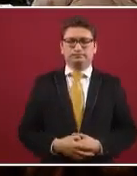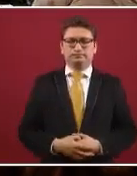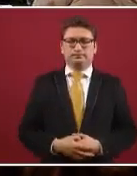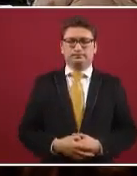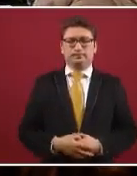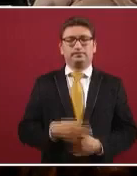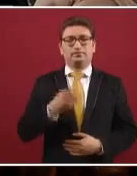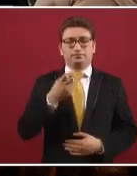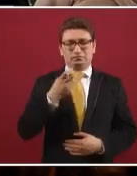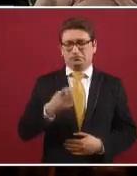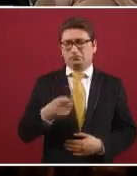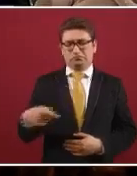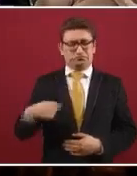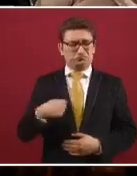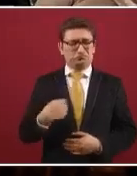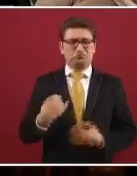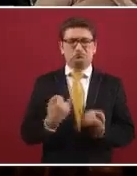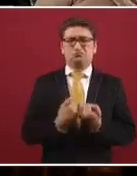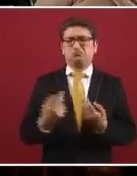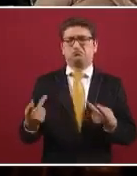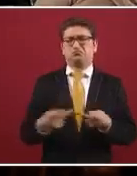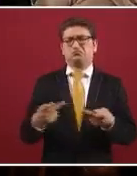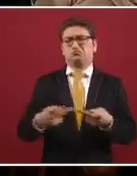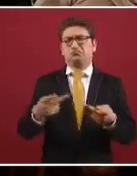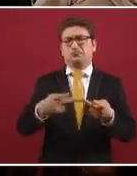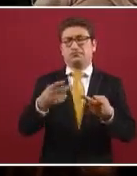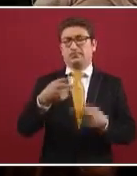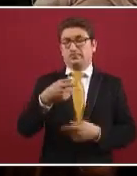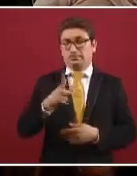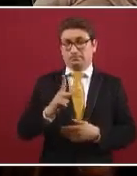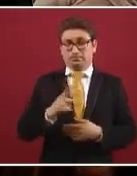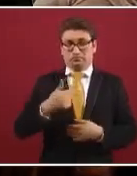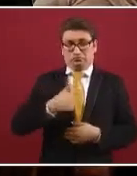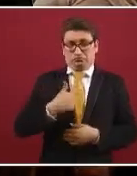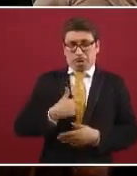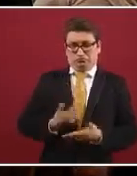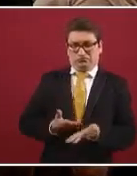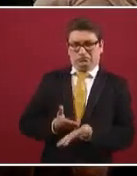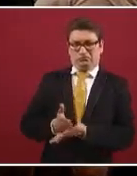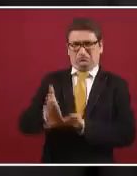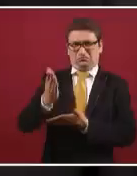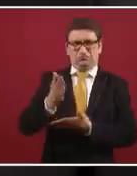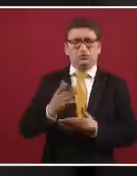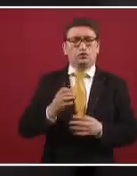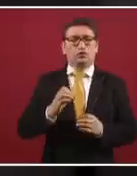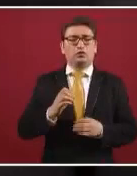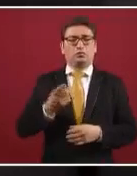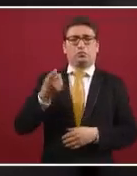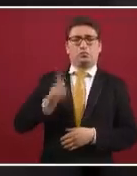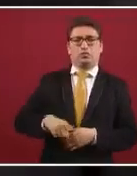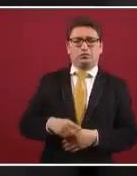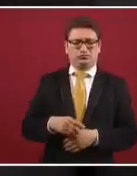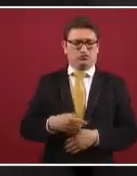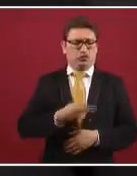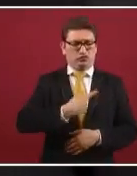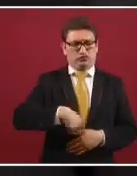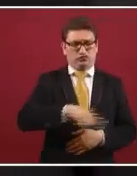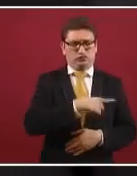Por eso hay coincidencias, pero no voy yo ni nadie del